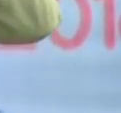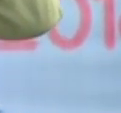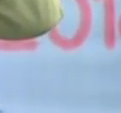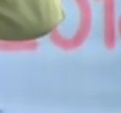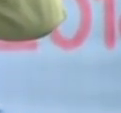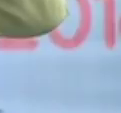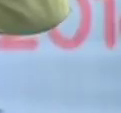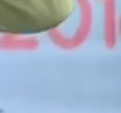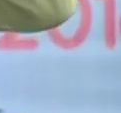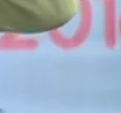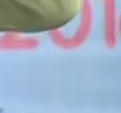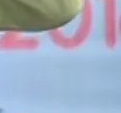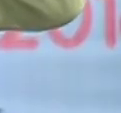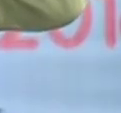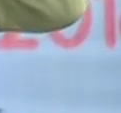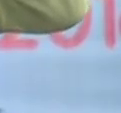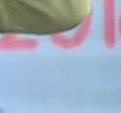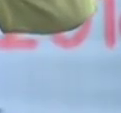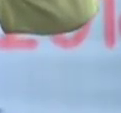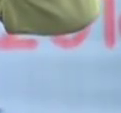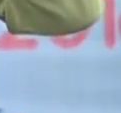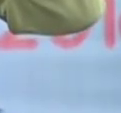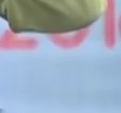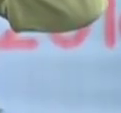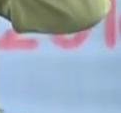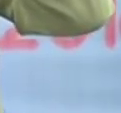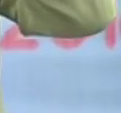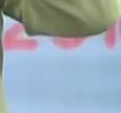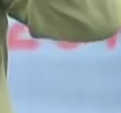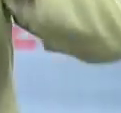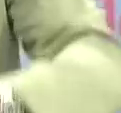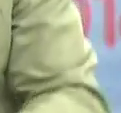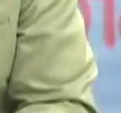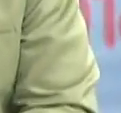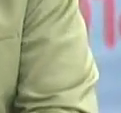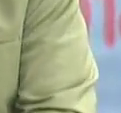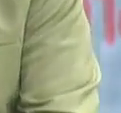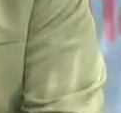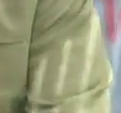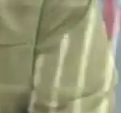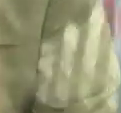de España. Gracias, Venezuela. Que Dios bendiga nuestra patria por siempre.